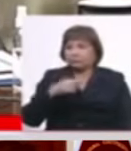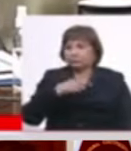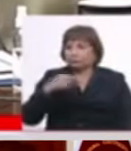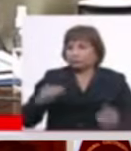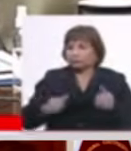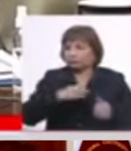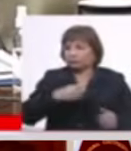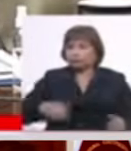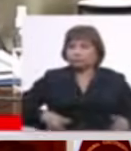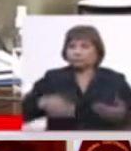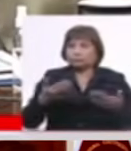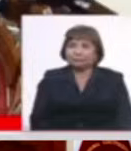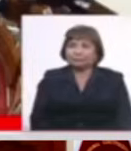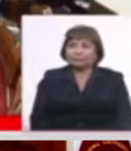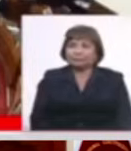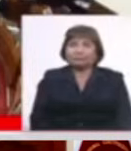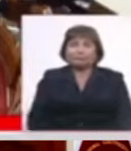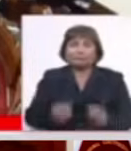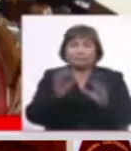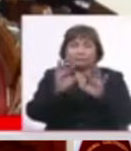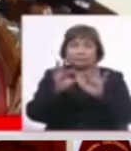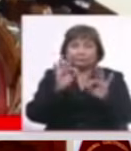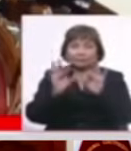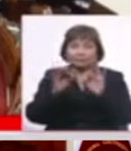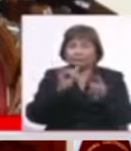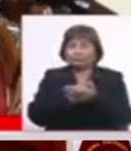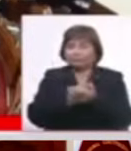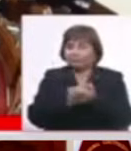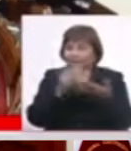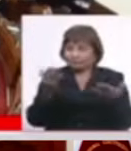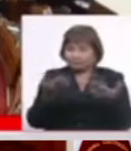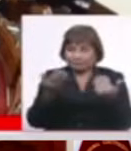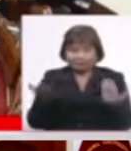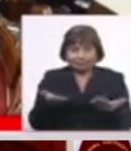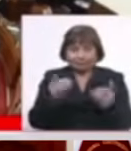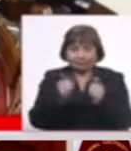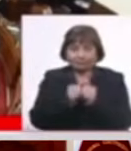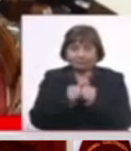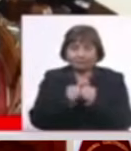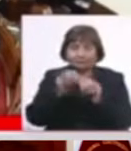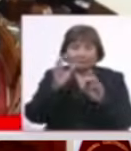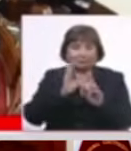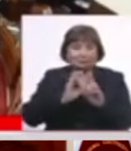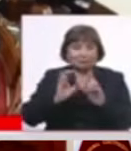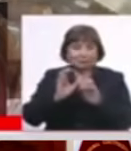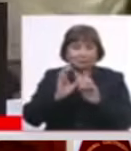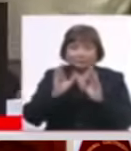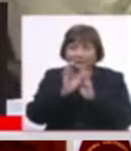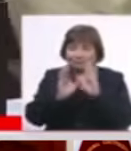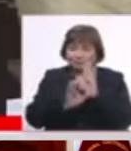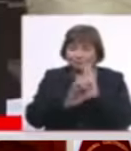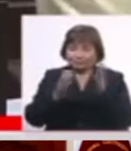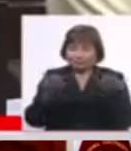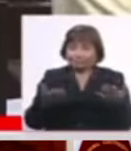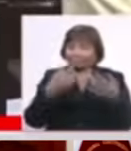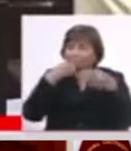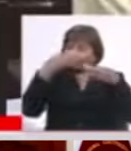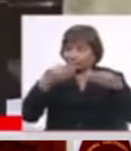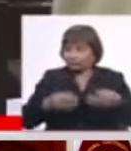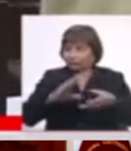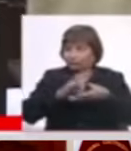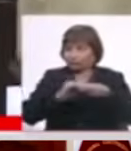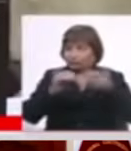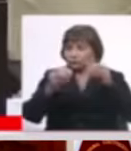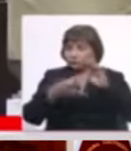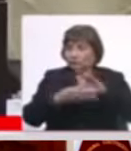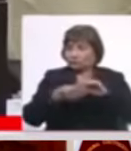elera como secretario la elección de magistrados al tribunal ional termina siendo un hecho